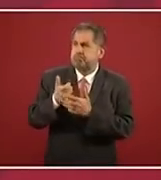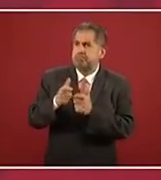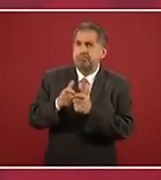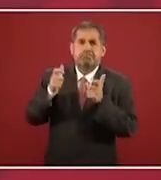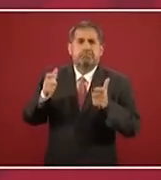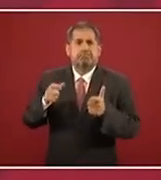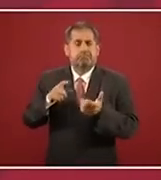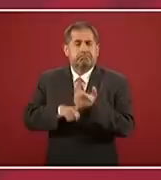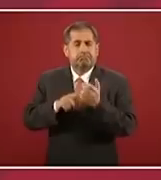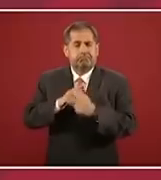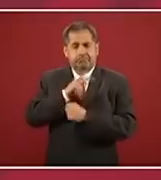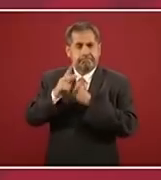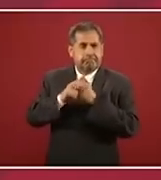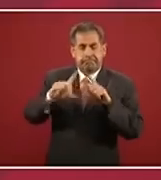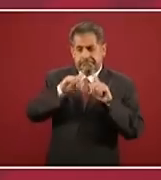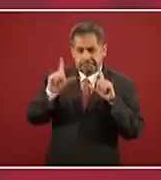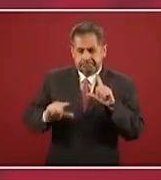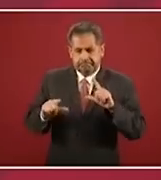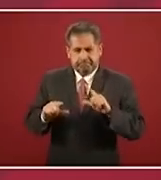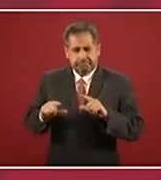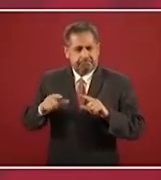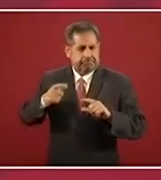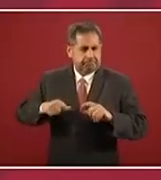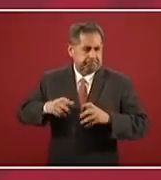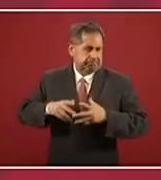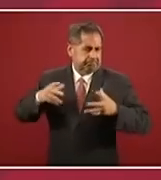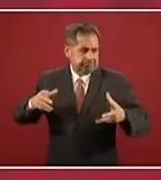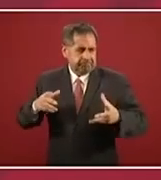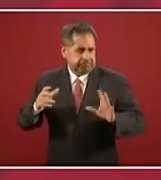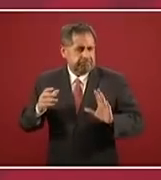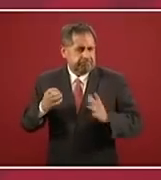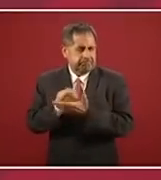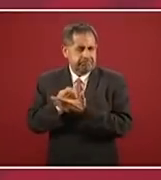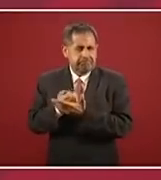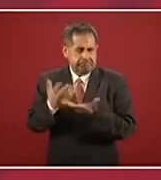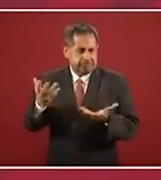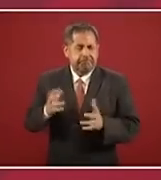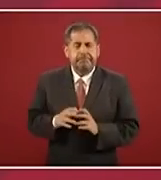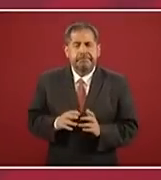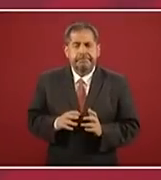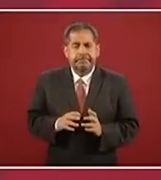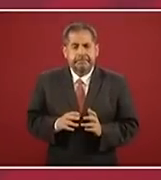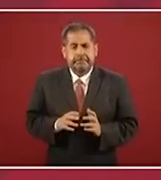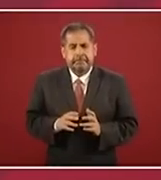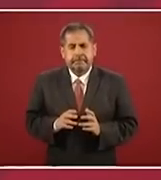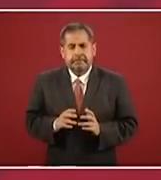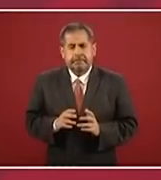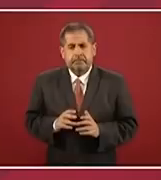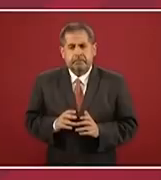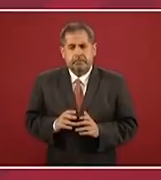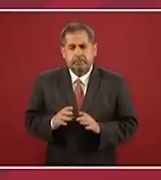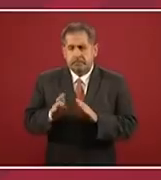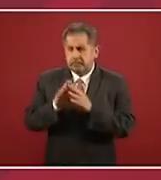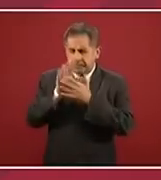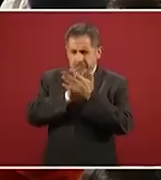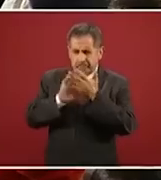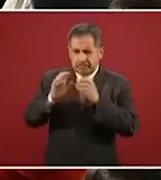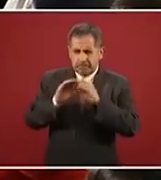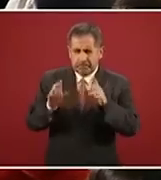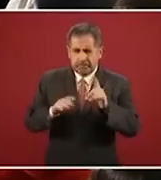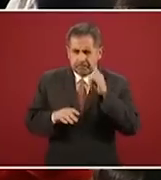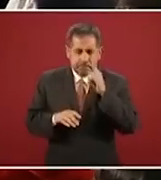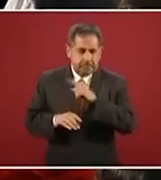que eso pues a veces se queda los francos